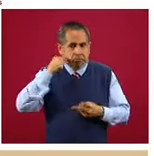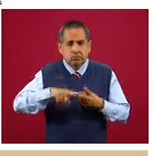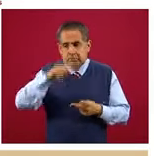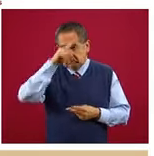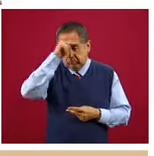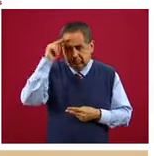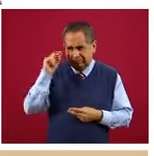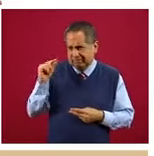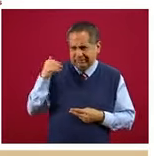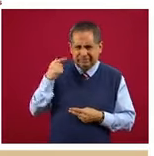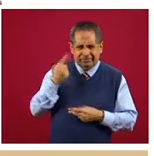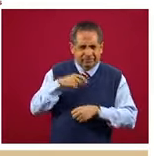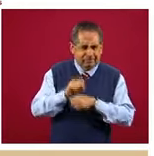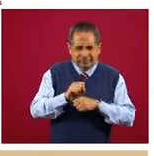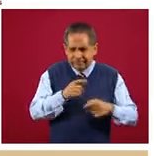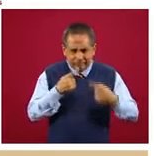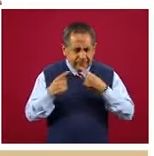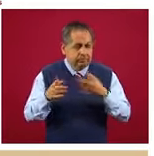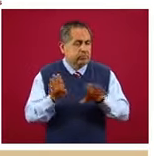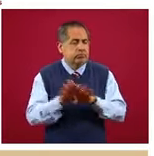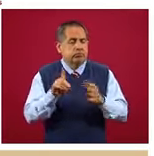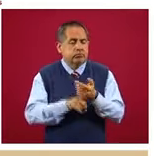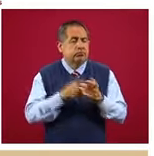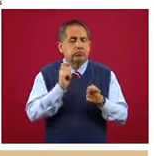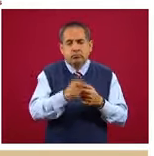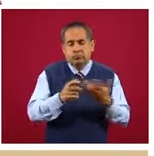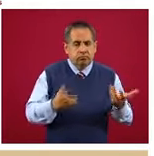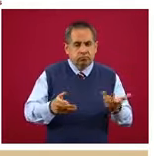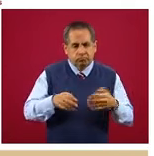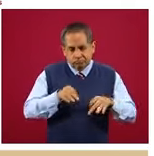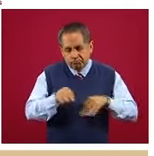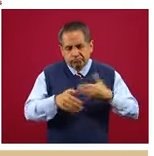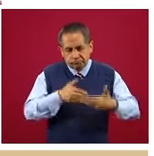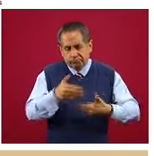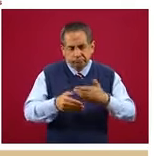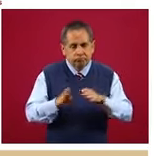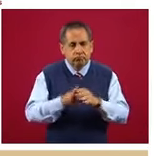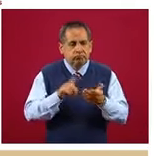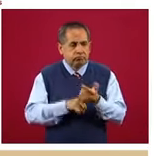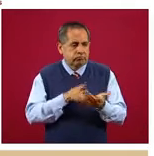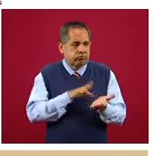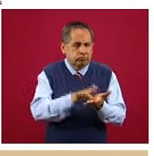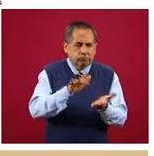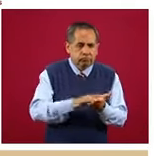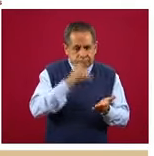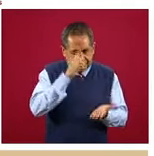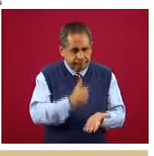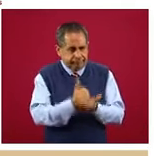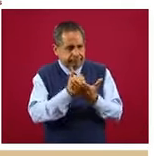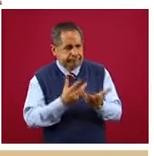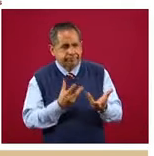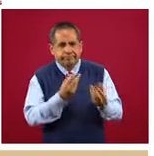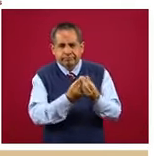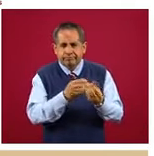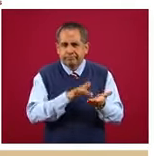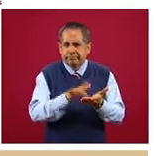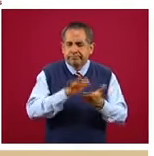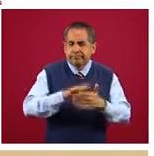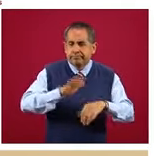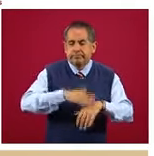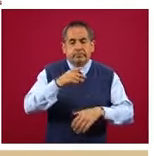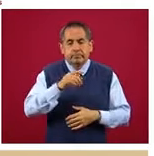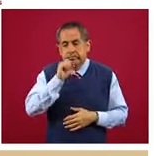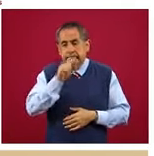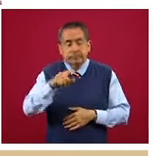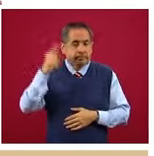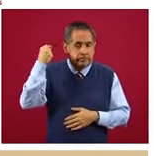Nayarit en las últimas semanas, estados en los cuales se está trabajando precisamente para poder mantener este balance. Ya